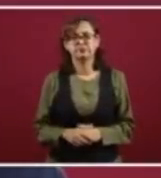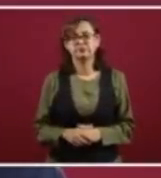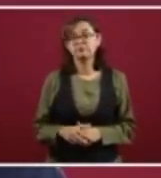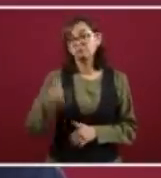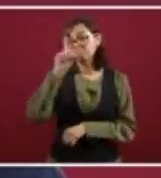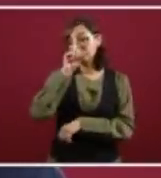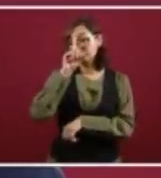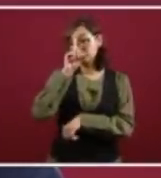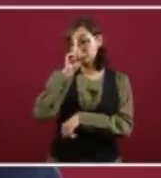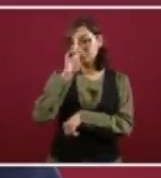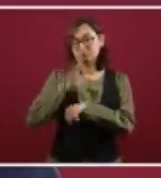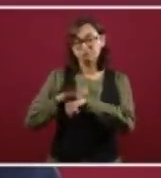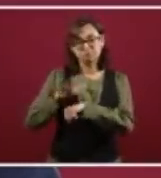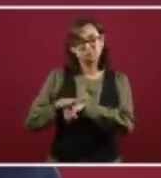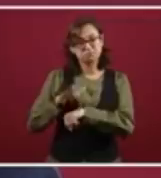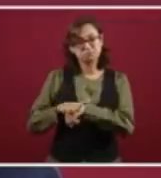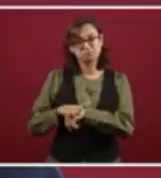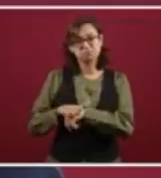exhortarlos, llamarlos